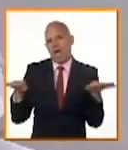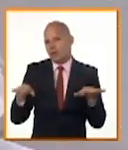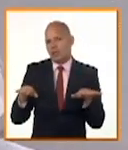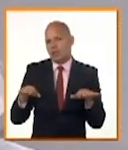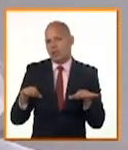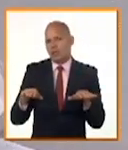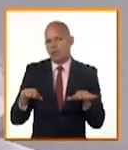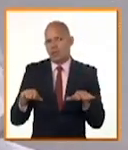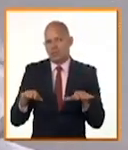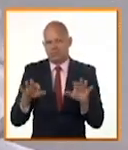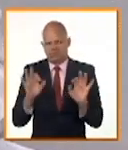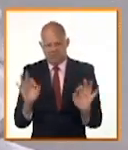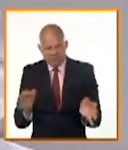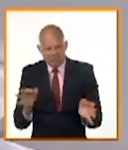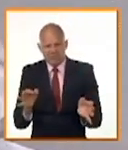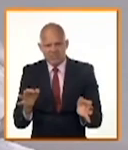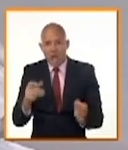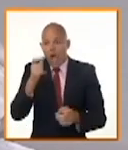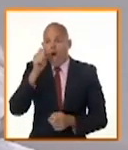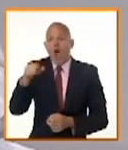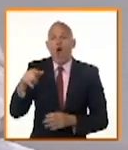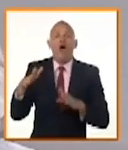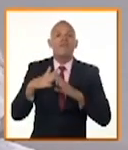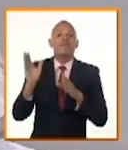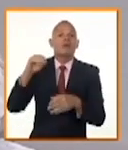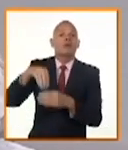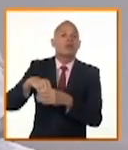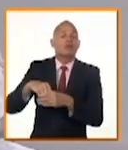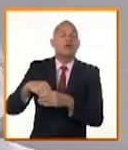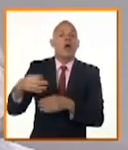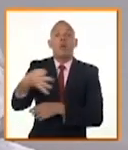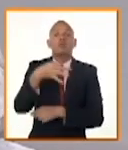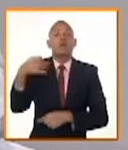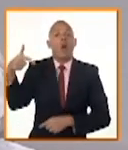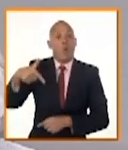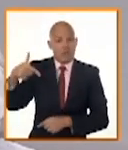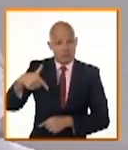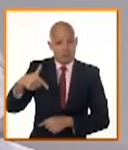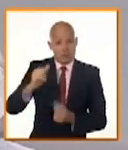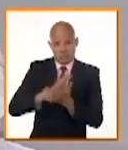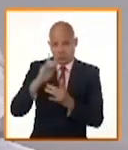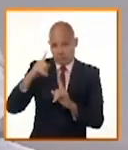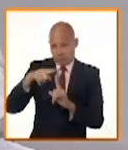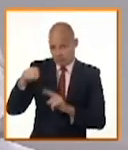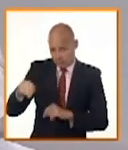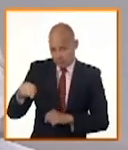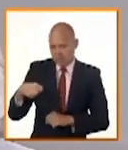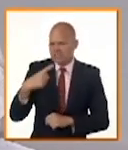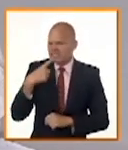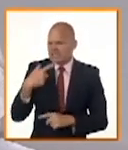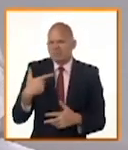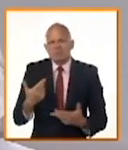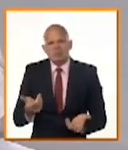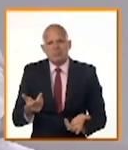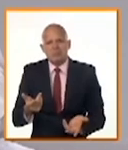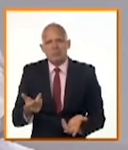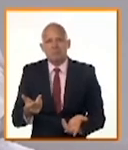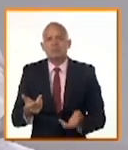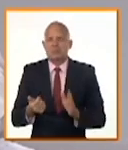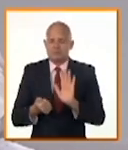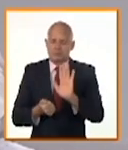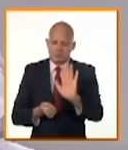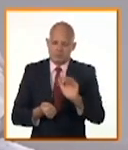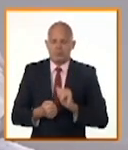el artículo 4 de la norma O sea la resolución 111 establece un límite de cinco mil pesos para los actores económicos